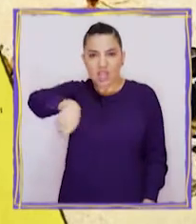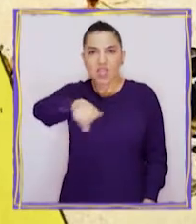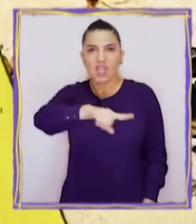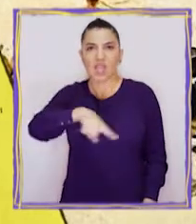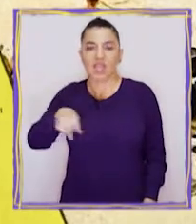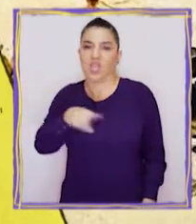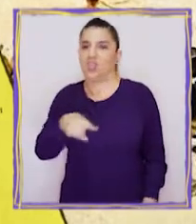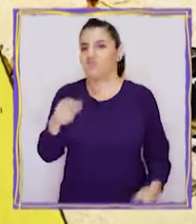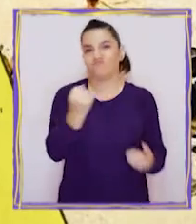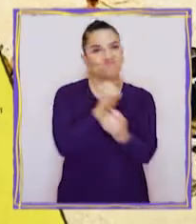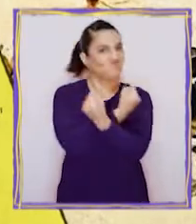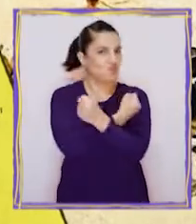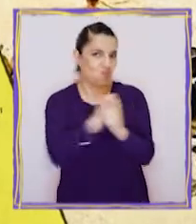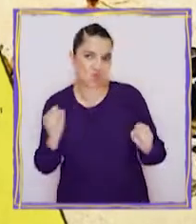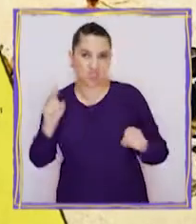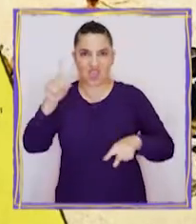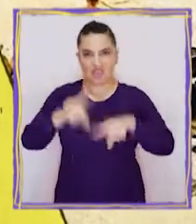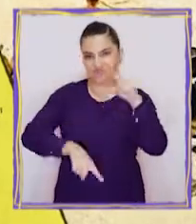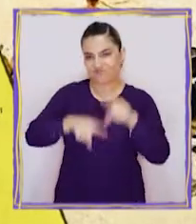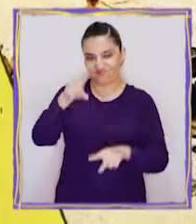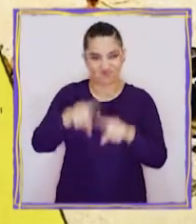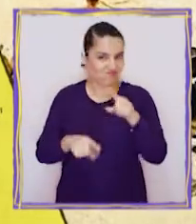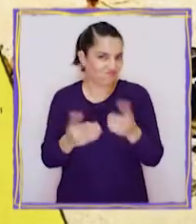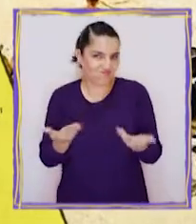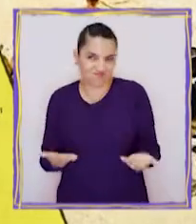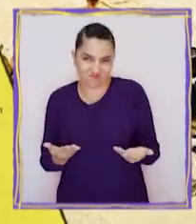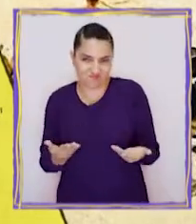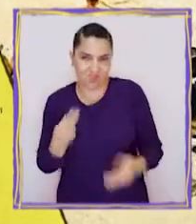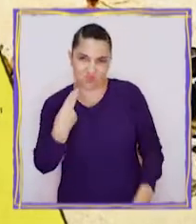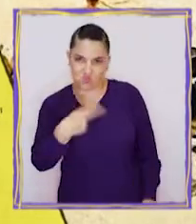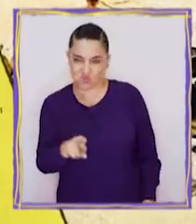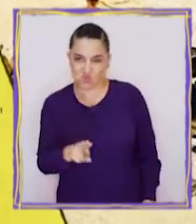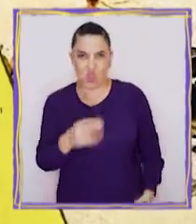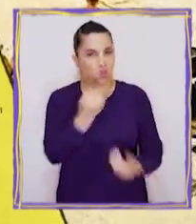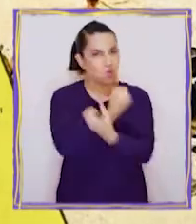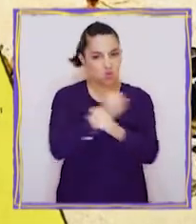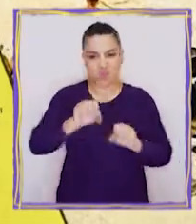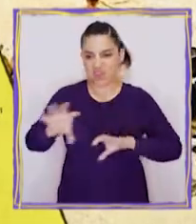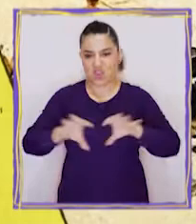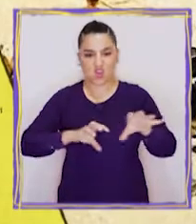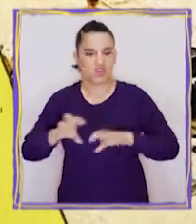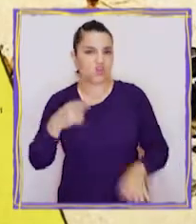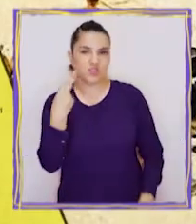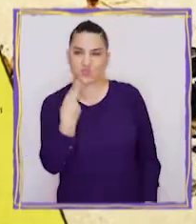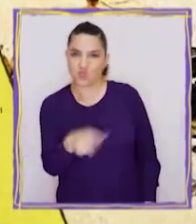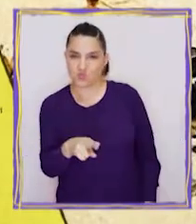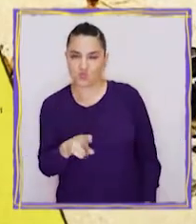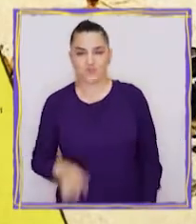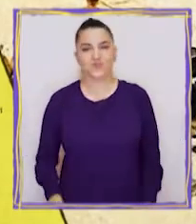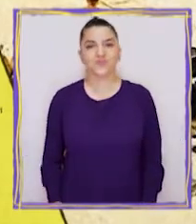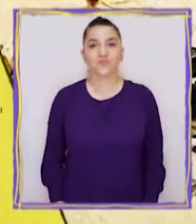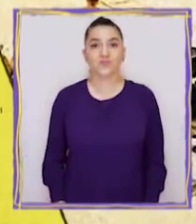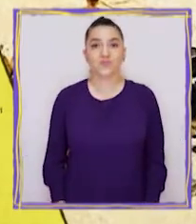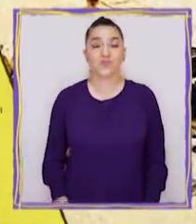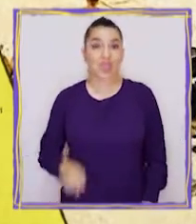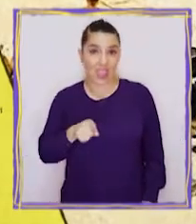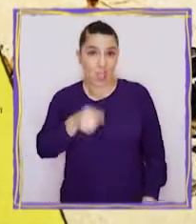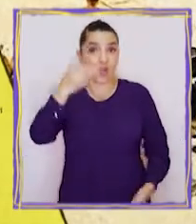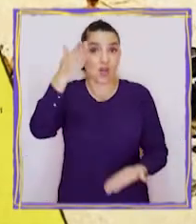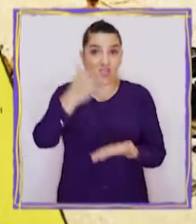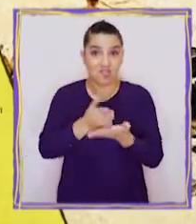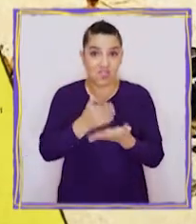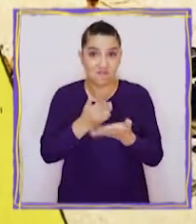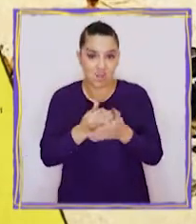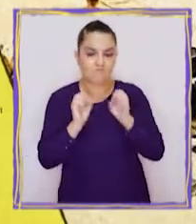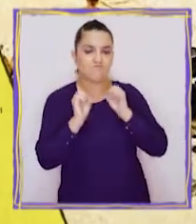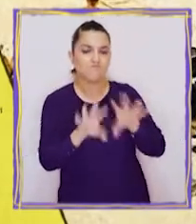eran considerados incapaces relativos. No podían tener propiedades, tierras ni riquezas y